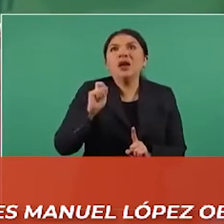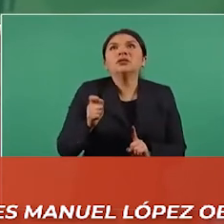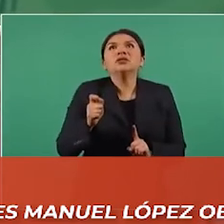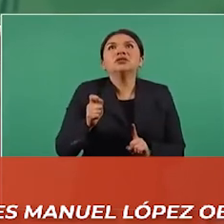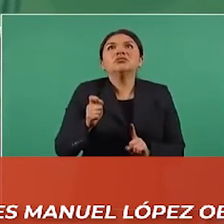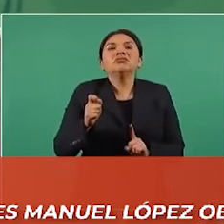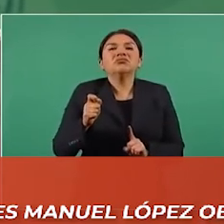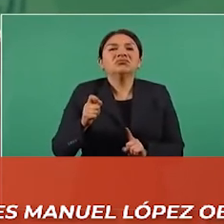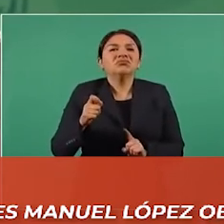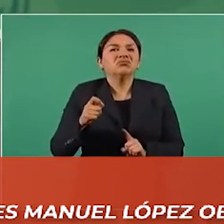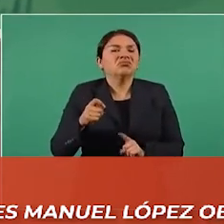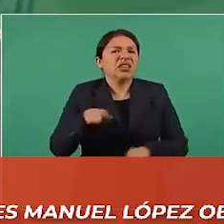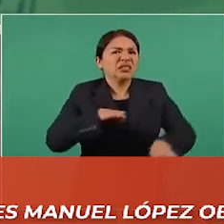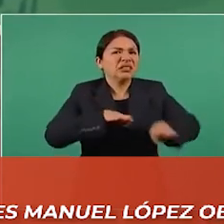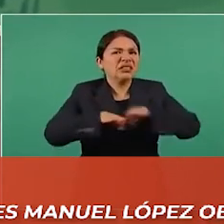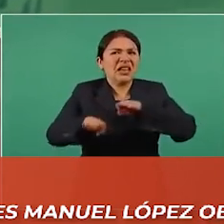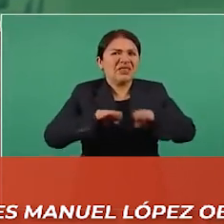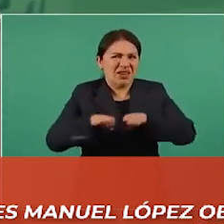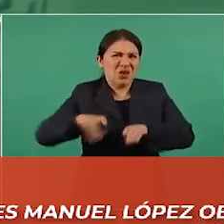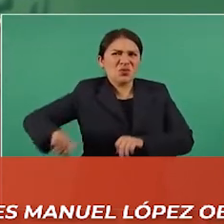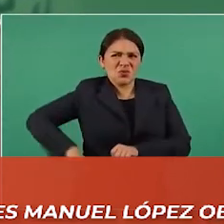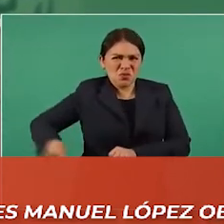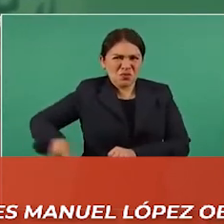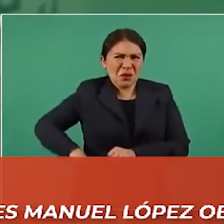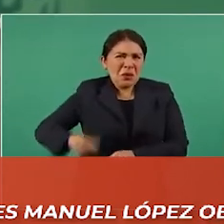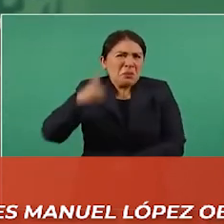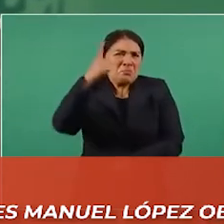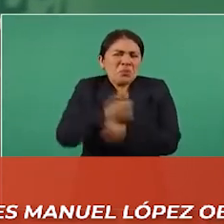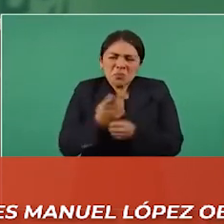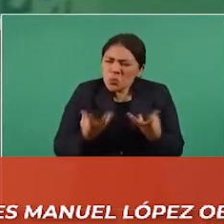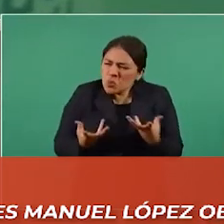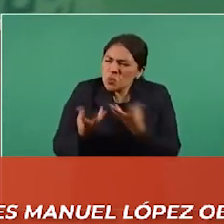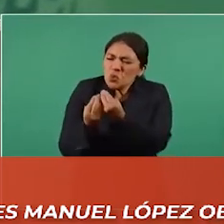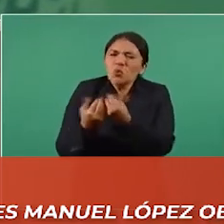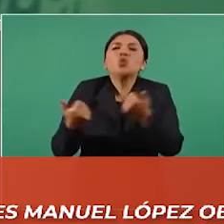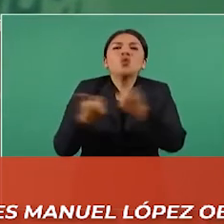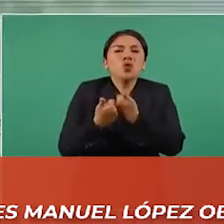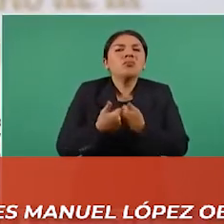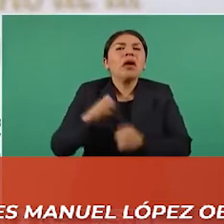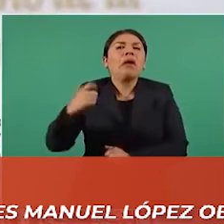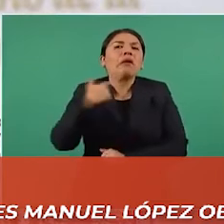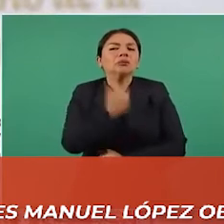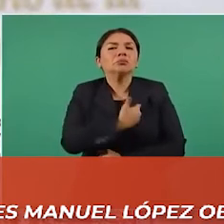el funcionario predilecto de Felipe Calderón.